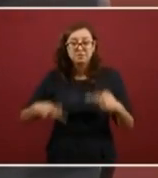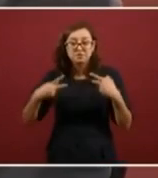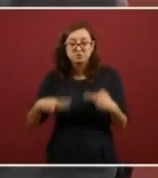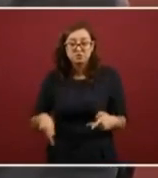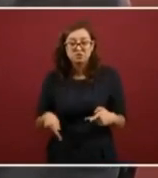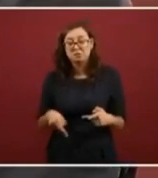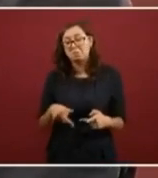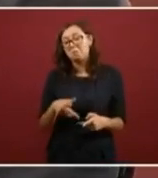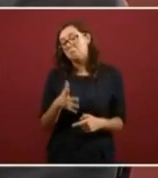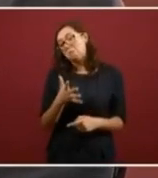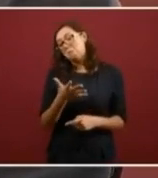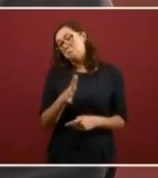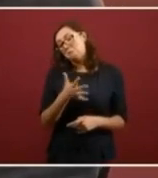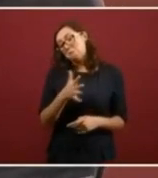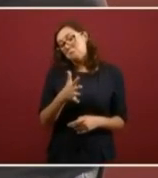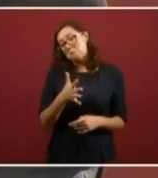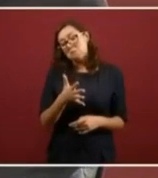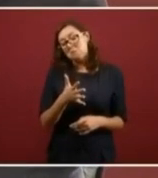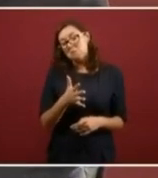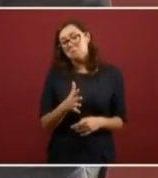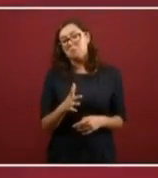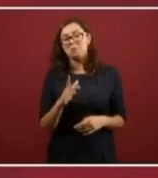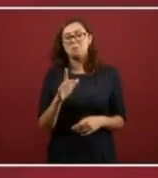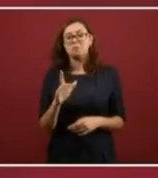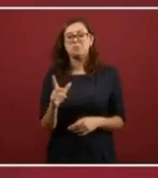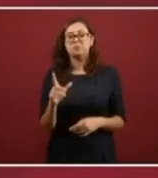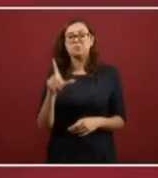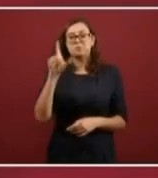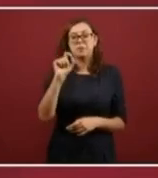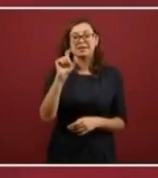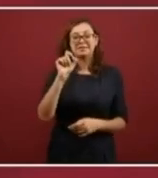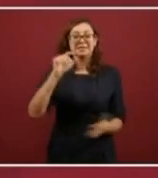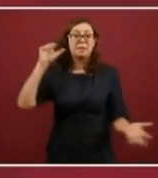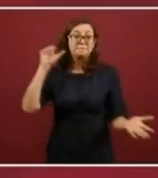mínimo son 20,000 productores de café